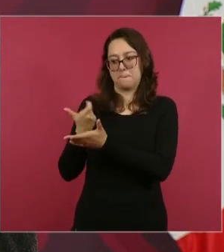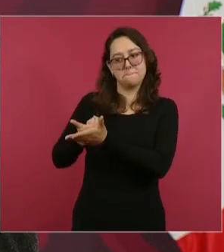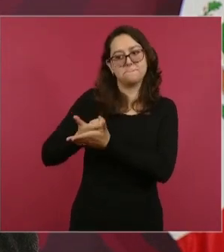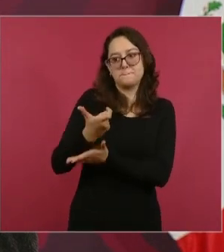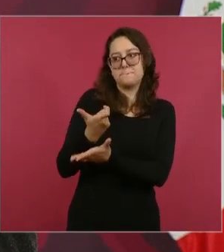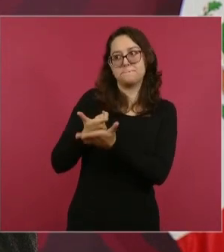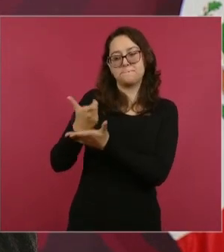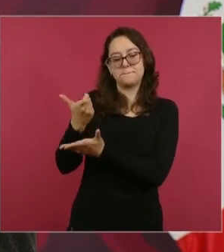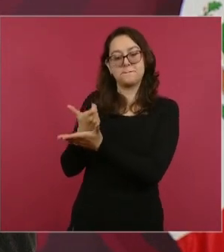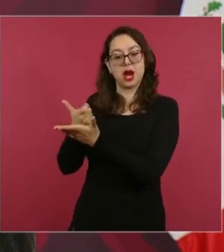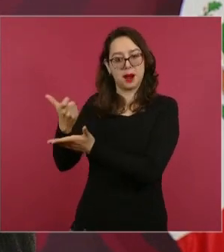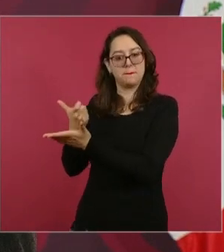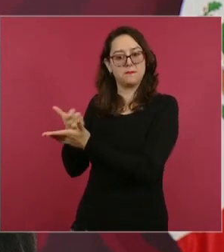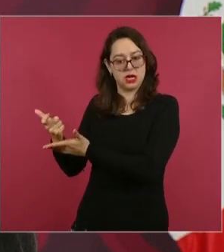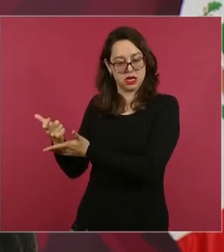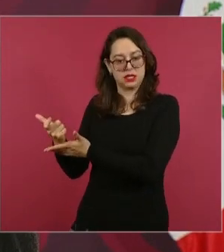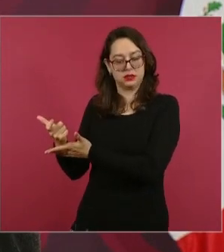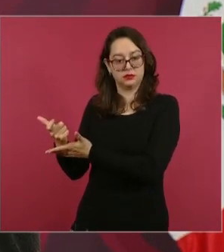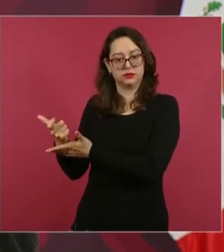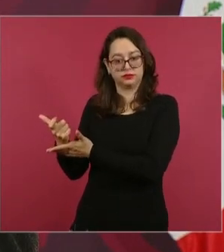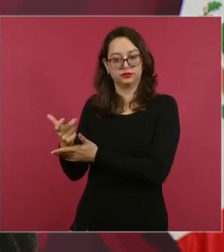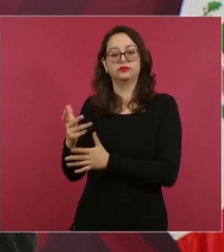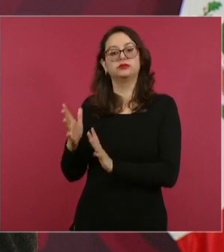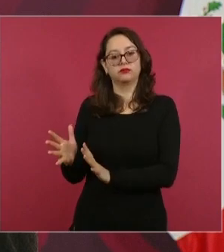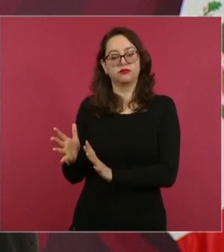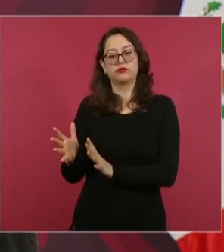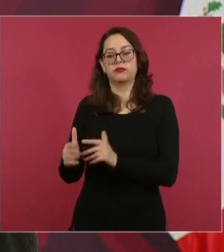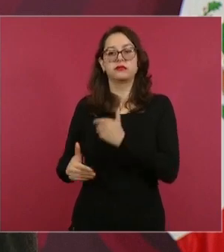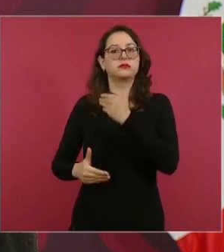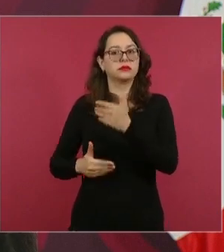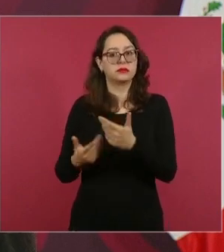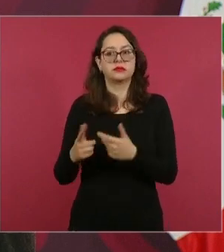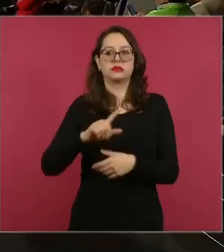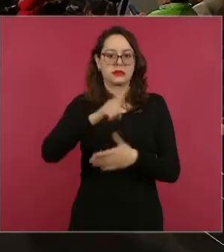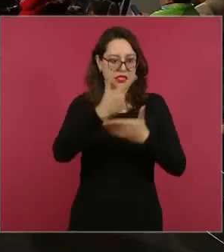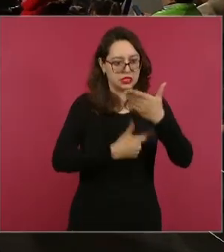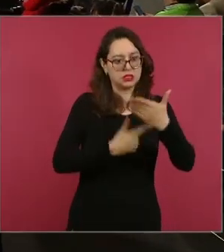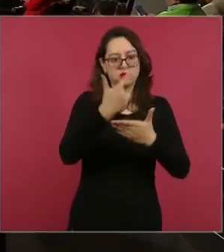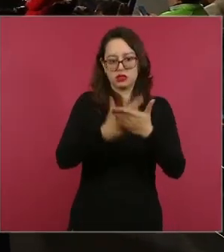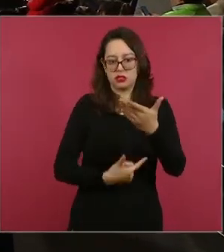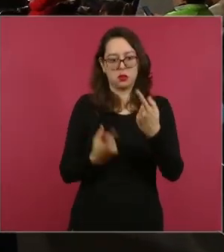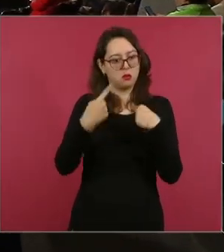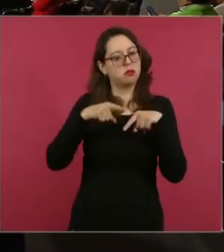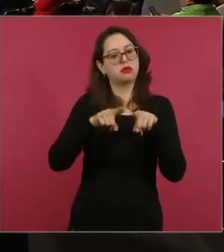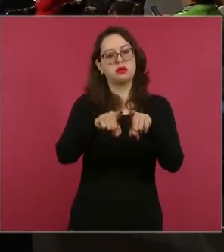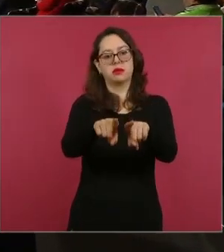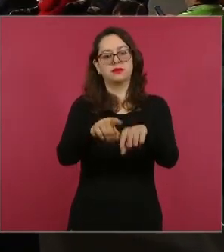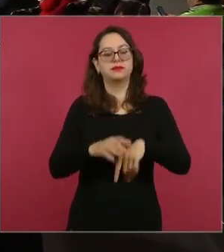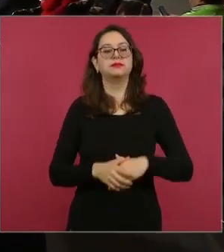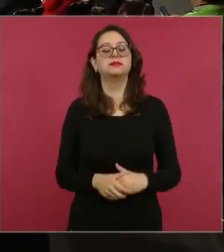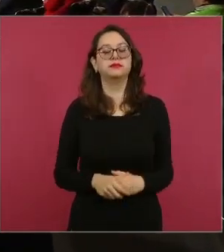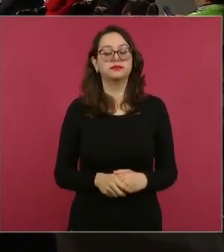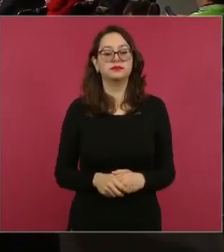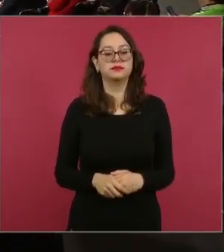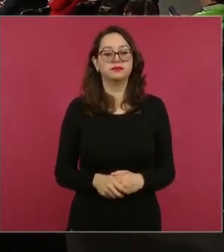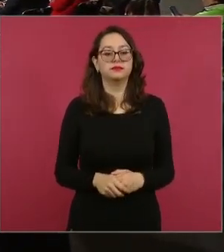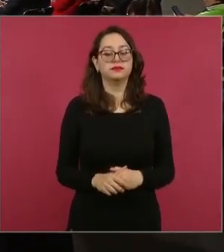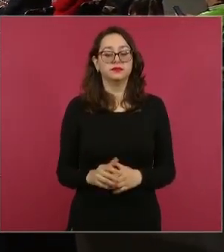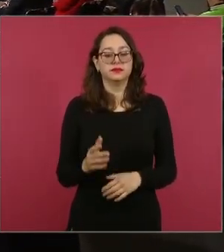apoyos en tanto se Sigue avanzando en el censo